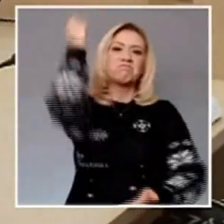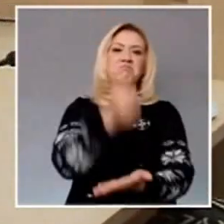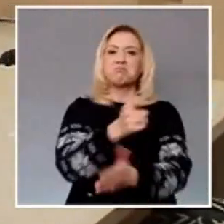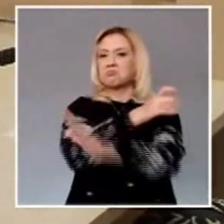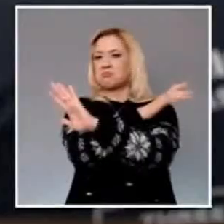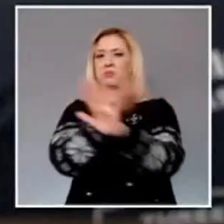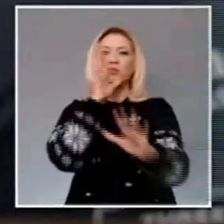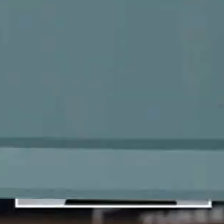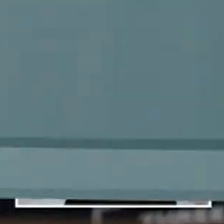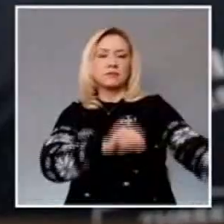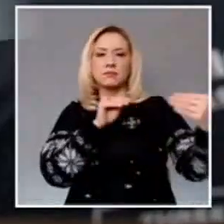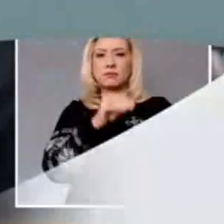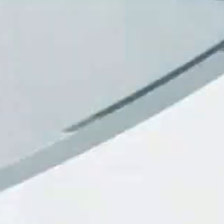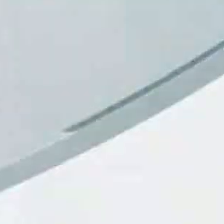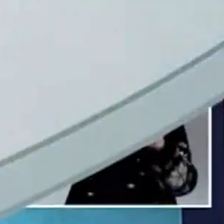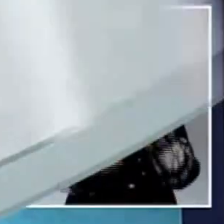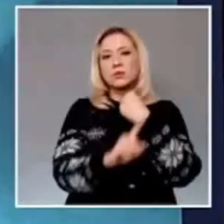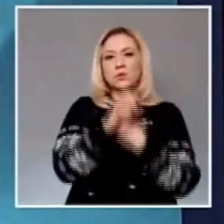similares.